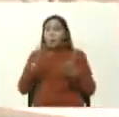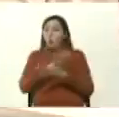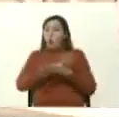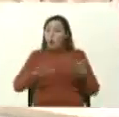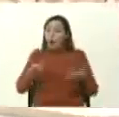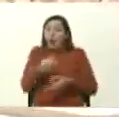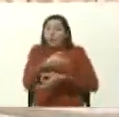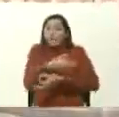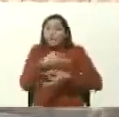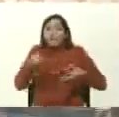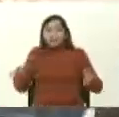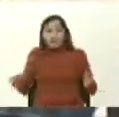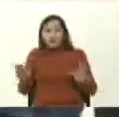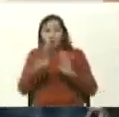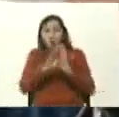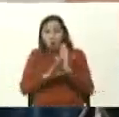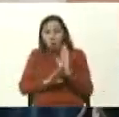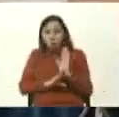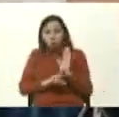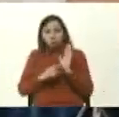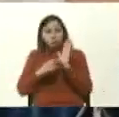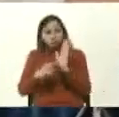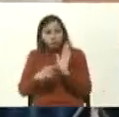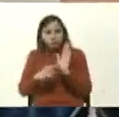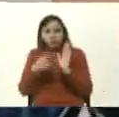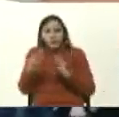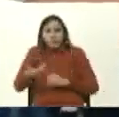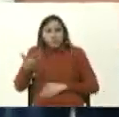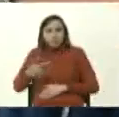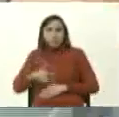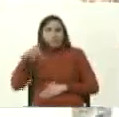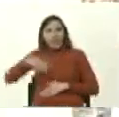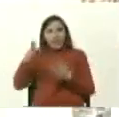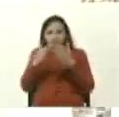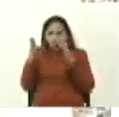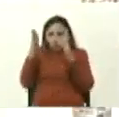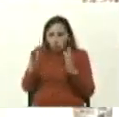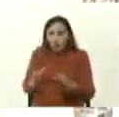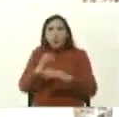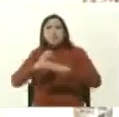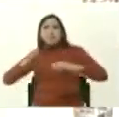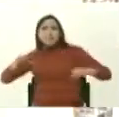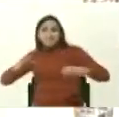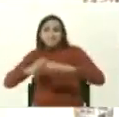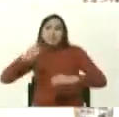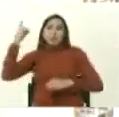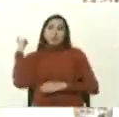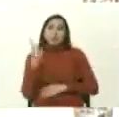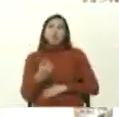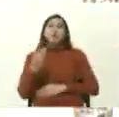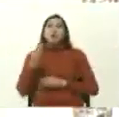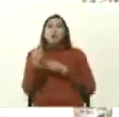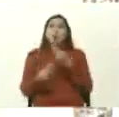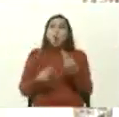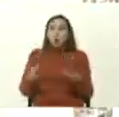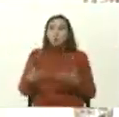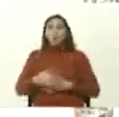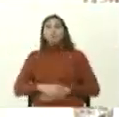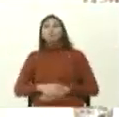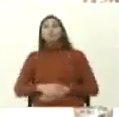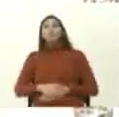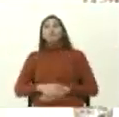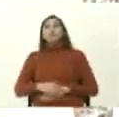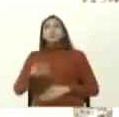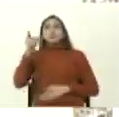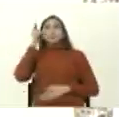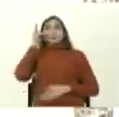con condiciones. Y esta es una de las principales condiciones de la juventud, el poder movilizarse. Y por eso, como lo decía nuestra vicepresidenta, de